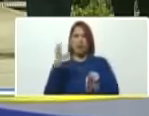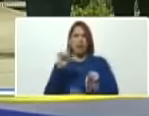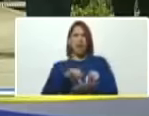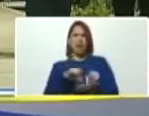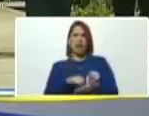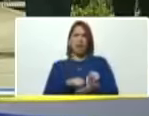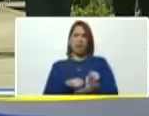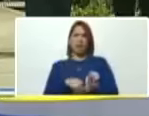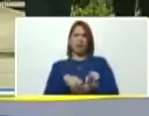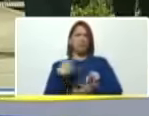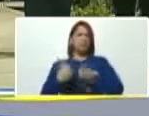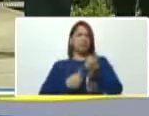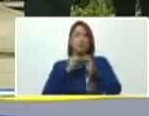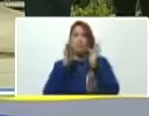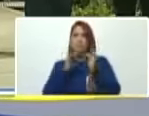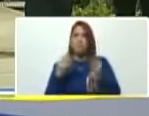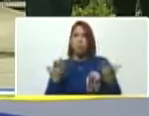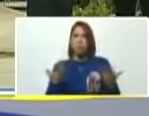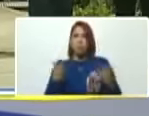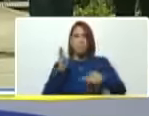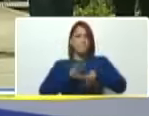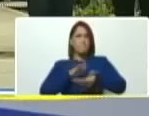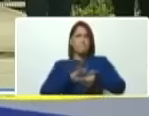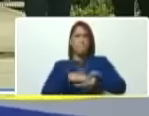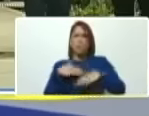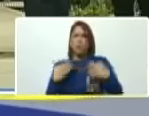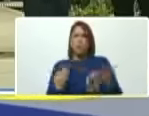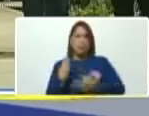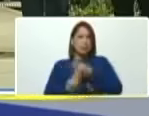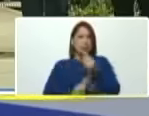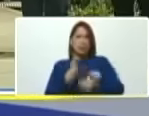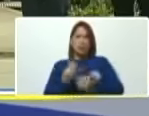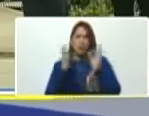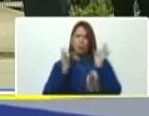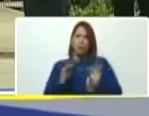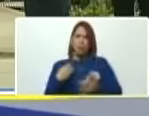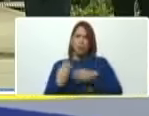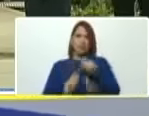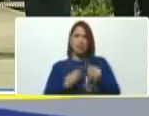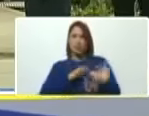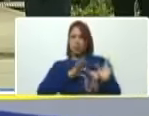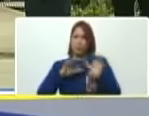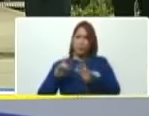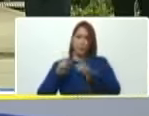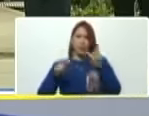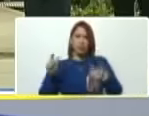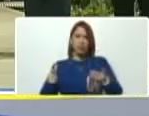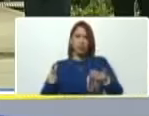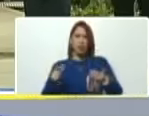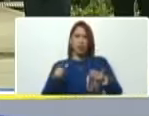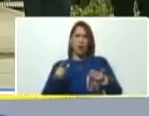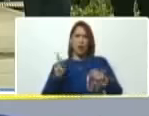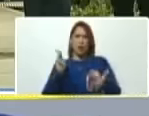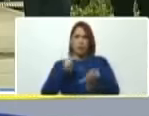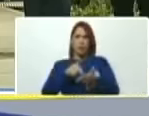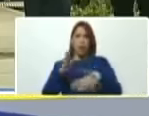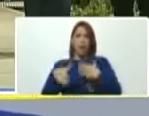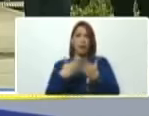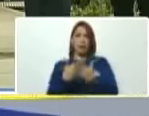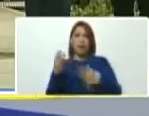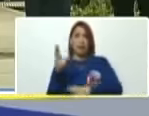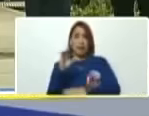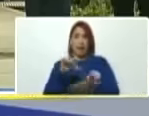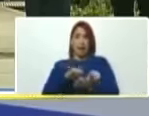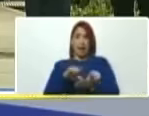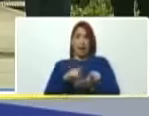forma? ¿Por qué se hizo de la forma que se hizo? Y digo Caracas, y como